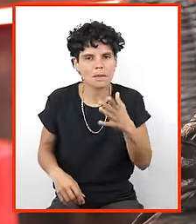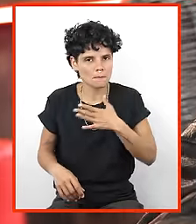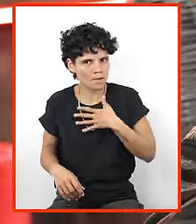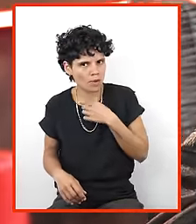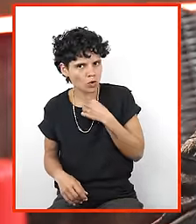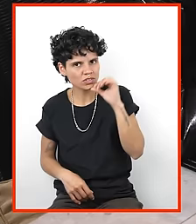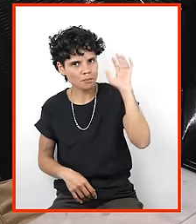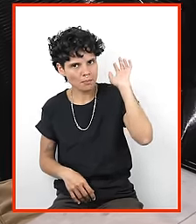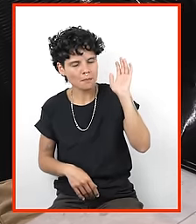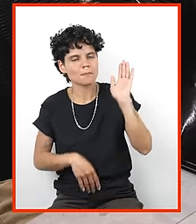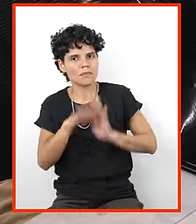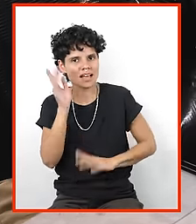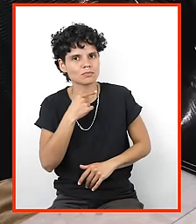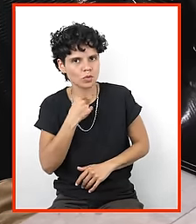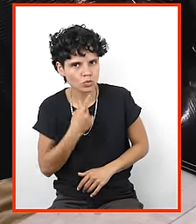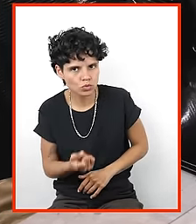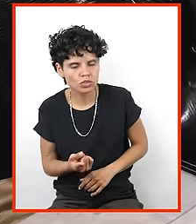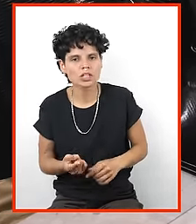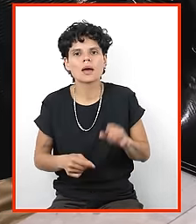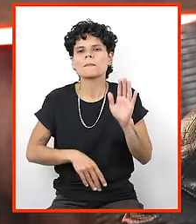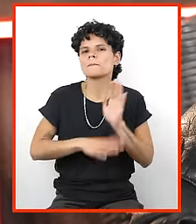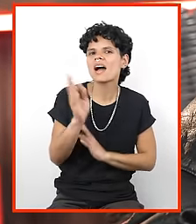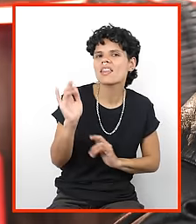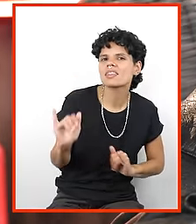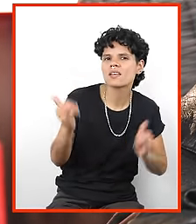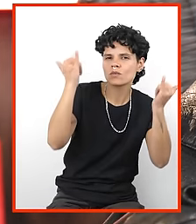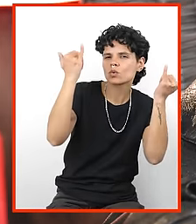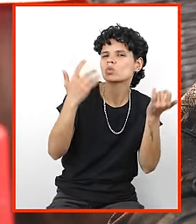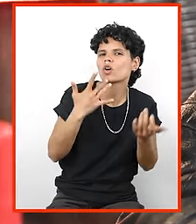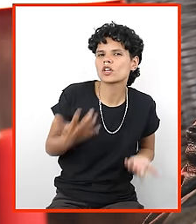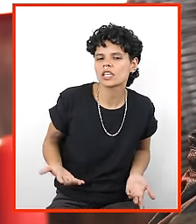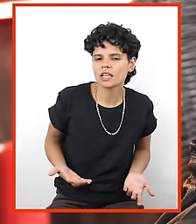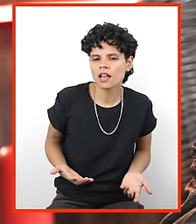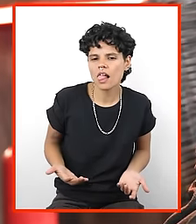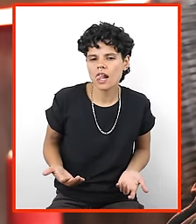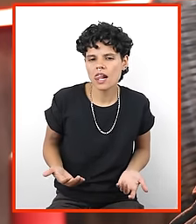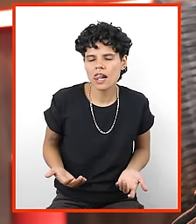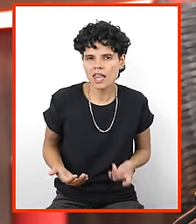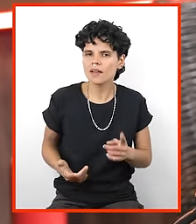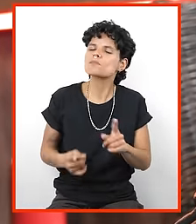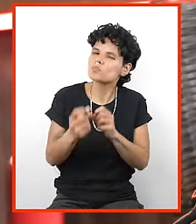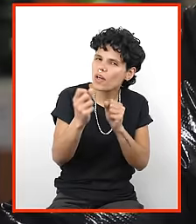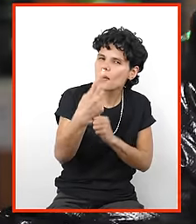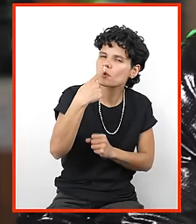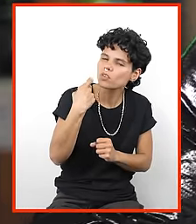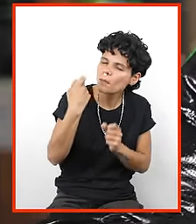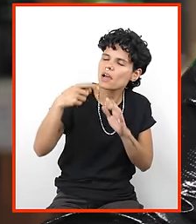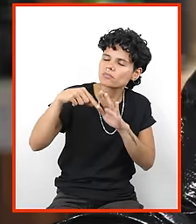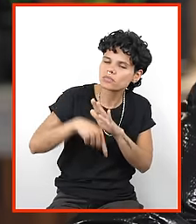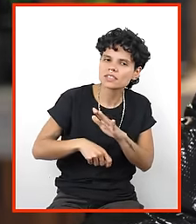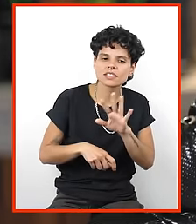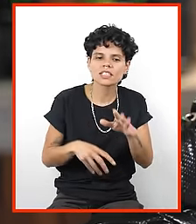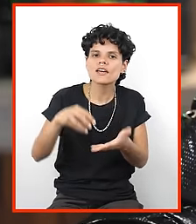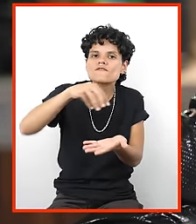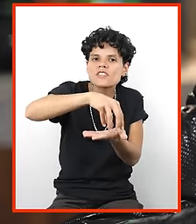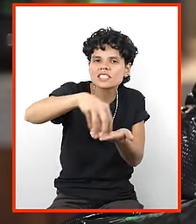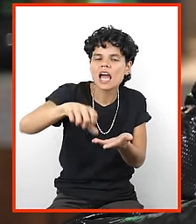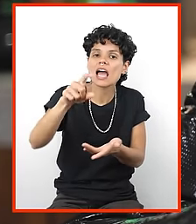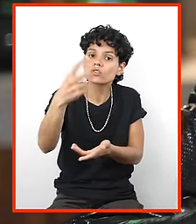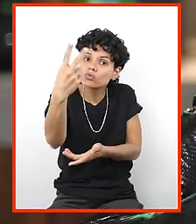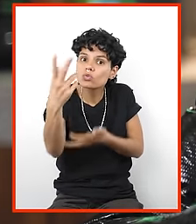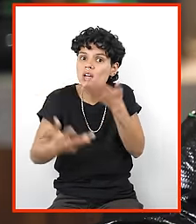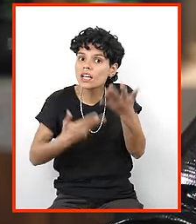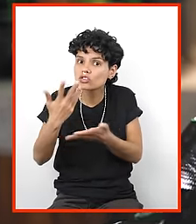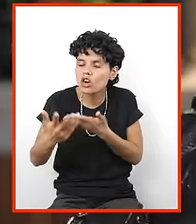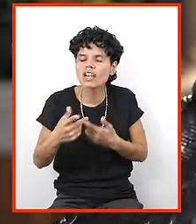me gustan más a mí, ¿sí? Cuáles disfruté. Sí. Cuáles... Desarrolla tu pregunta. Ponle ficha a esas canciones que van a